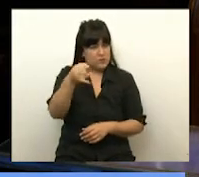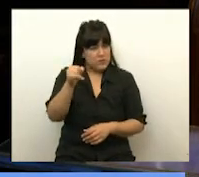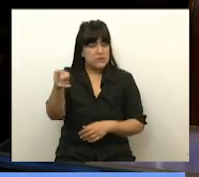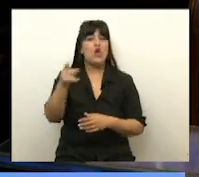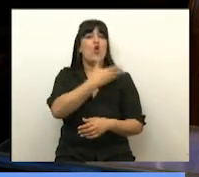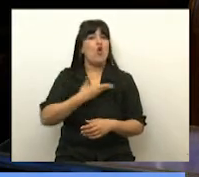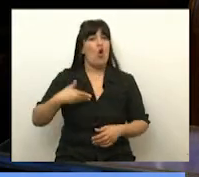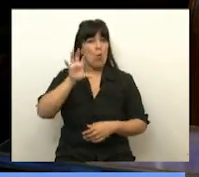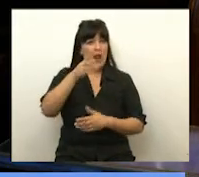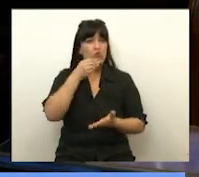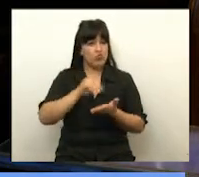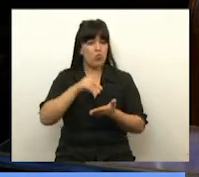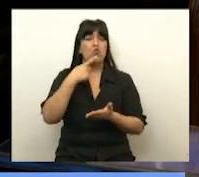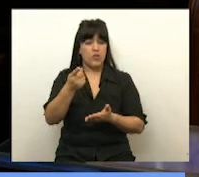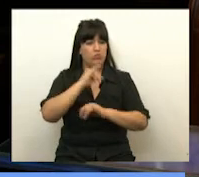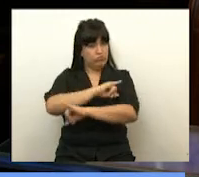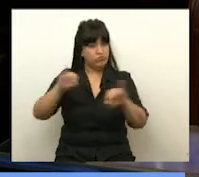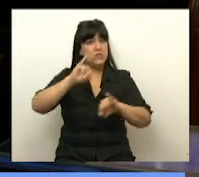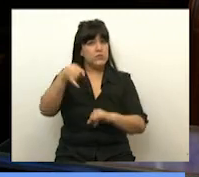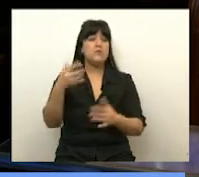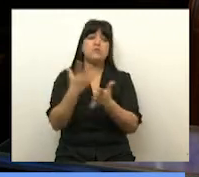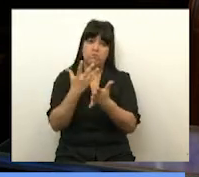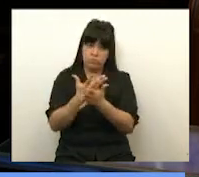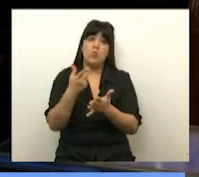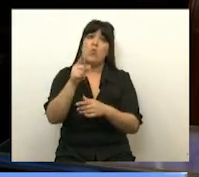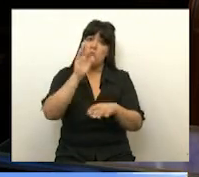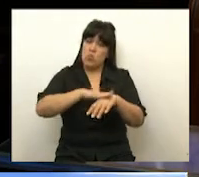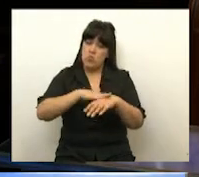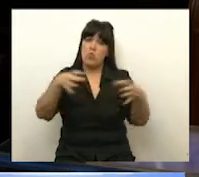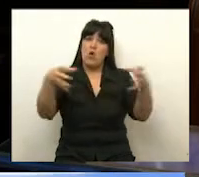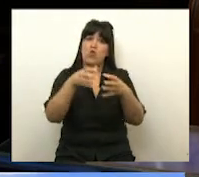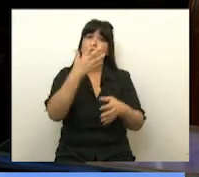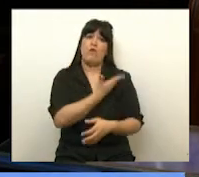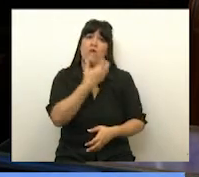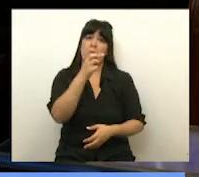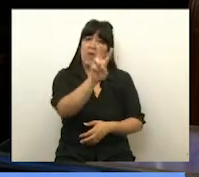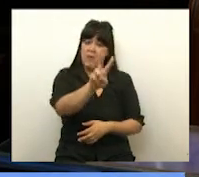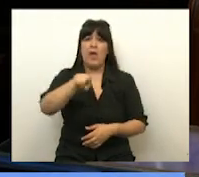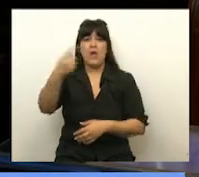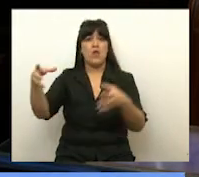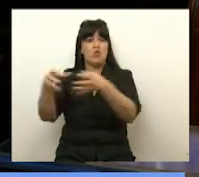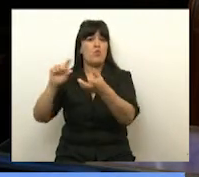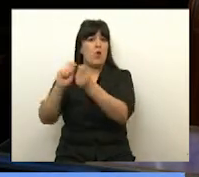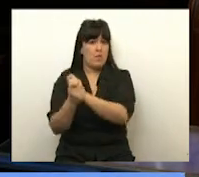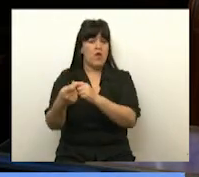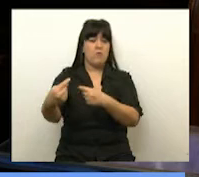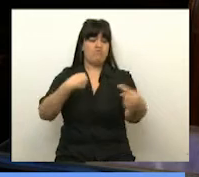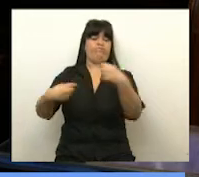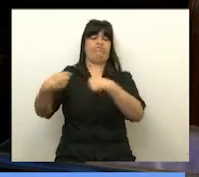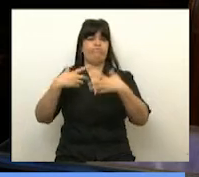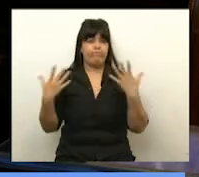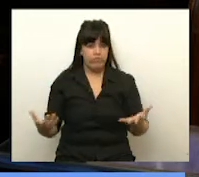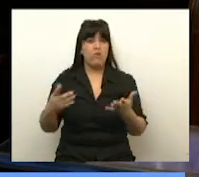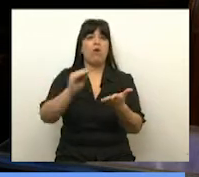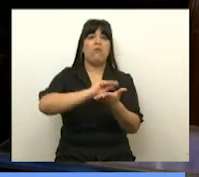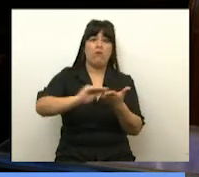nuestra provincia, que ha padecido ese golpe institucional en una extraña alquimia con legisladores de